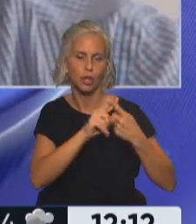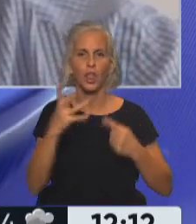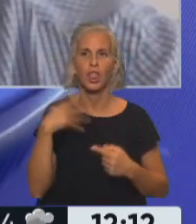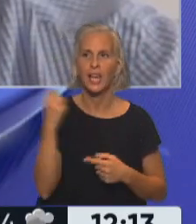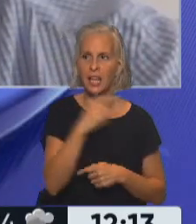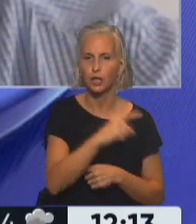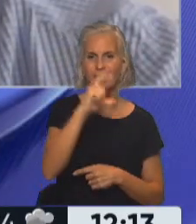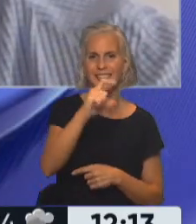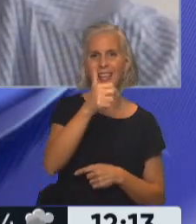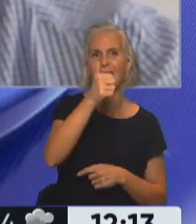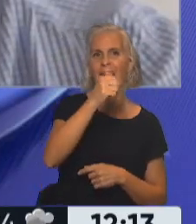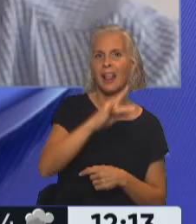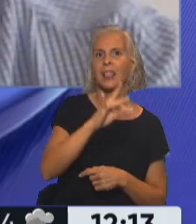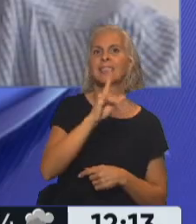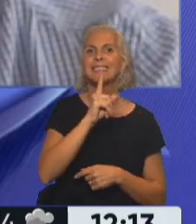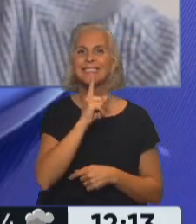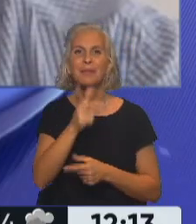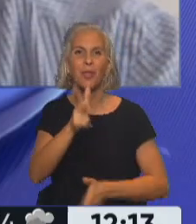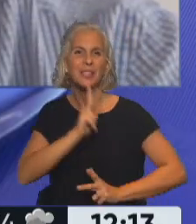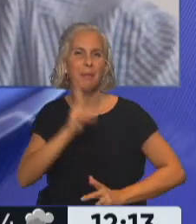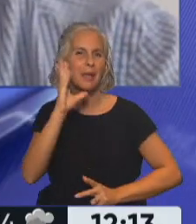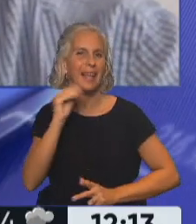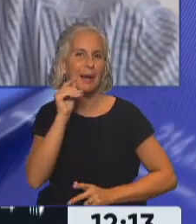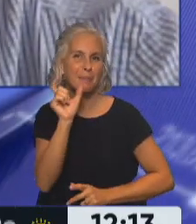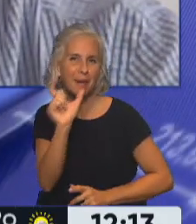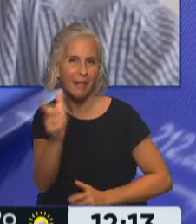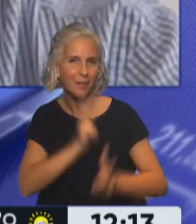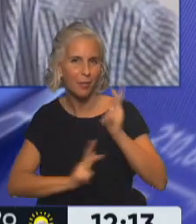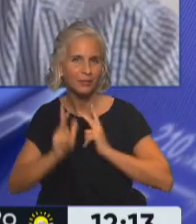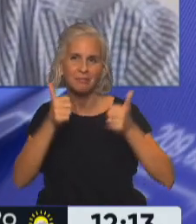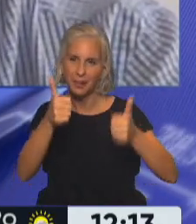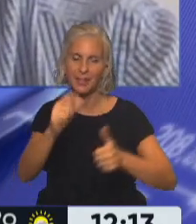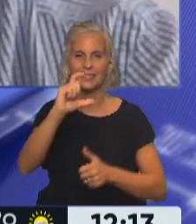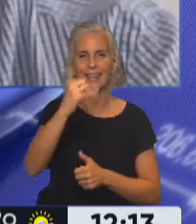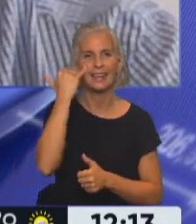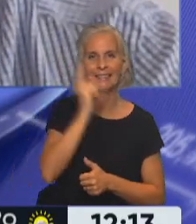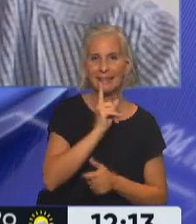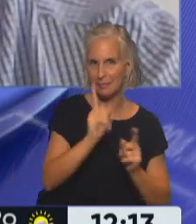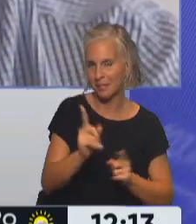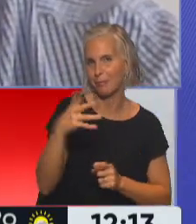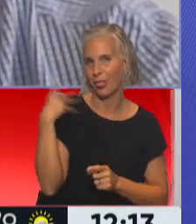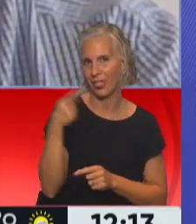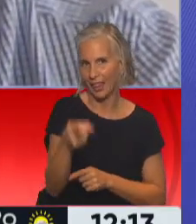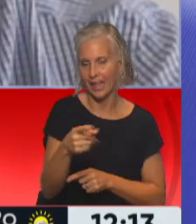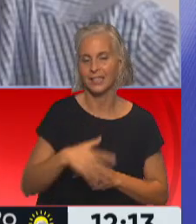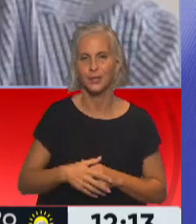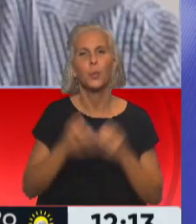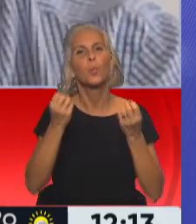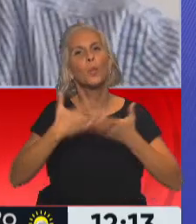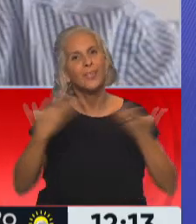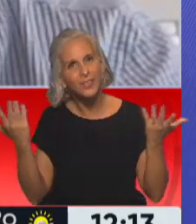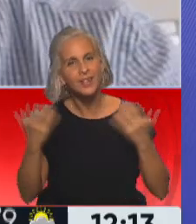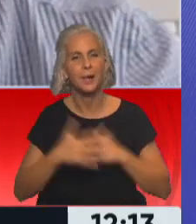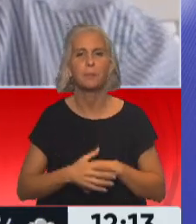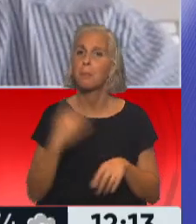o C&T, vos me dirás cómo se dice mejor. Y CIT, más fácil. Perfecto, listo. Bueno, buen día.